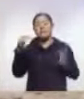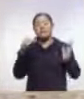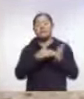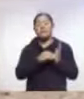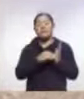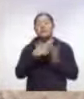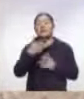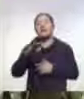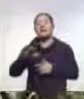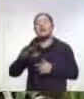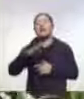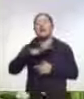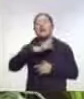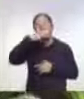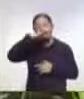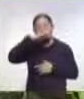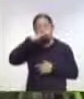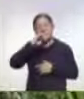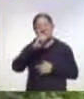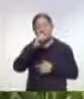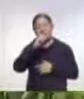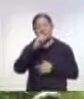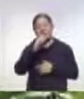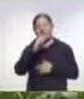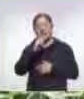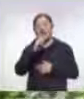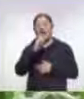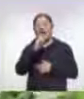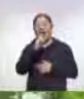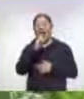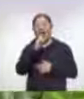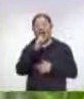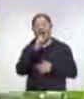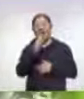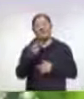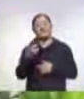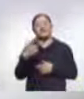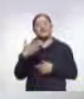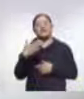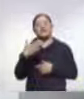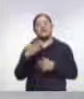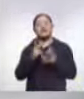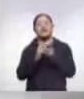cultiva maíz, cebada, avena y trigo. Para Ahora Noticias, Lorena Temolcín.